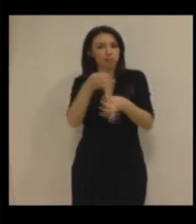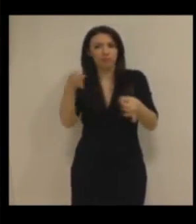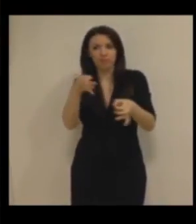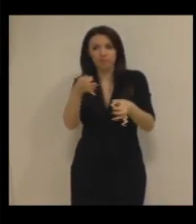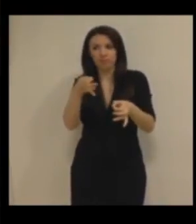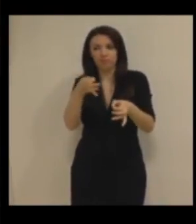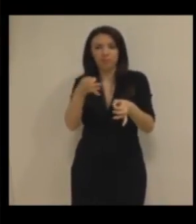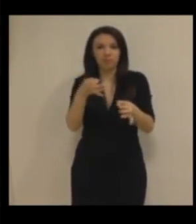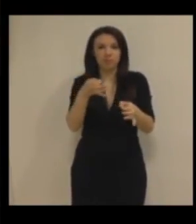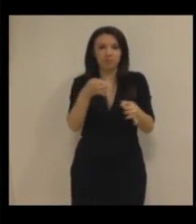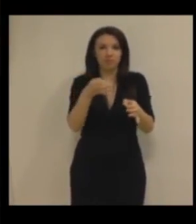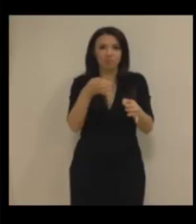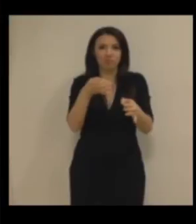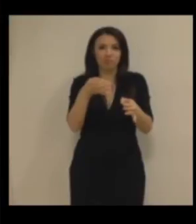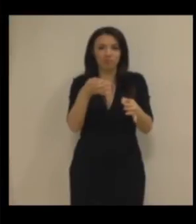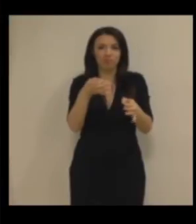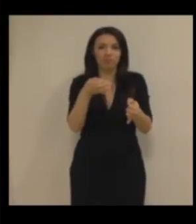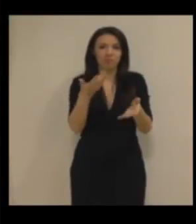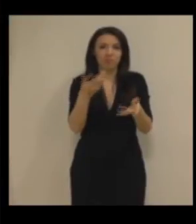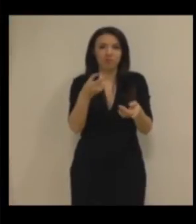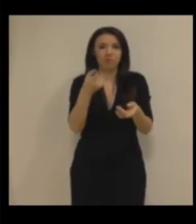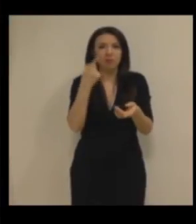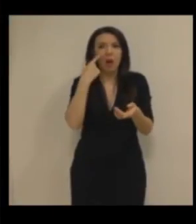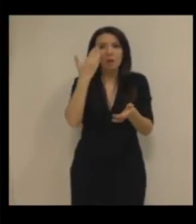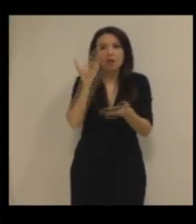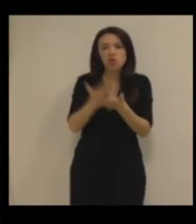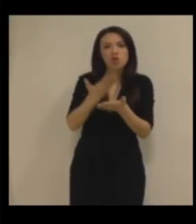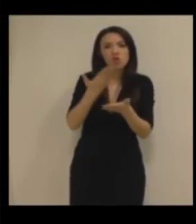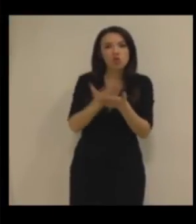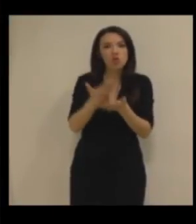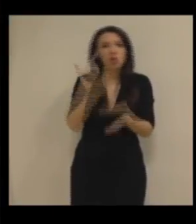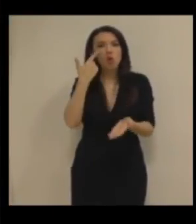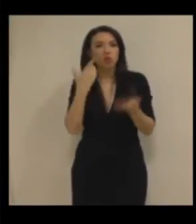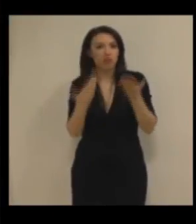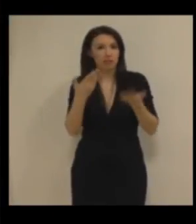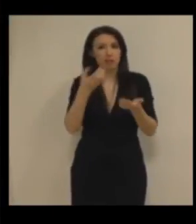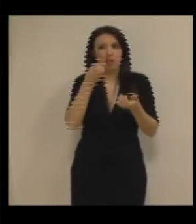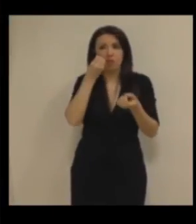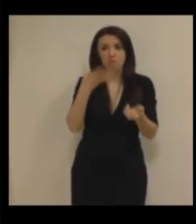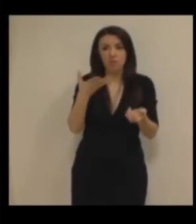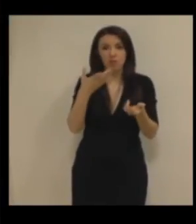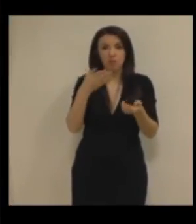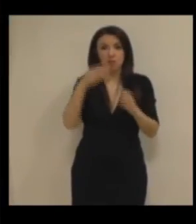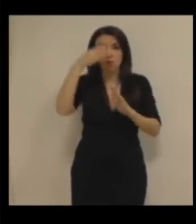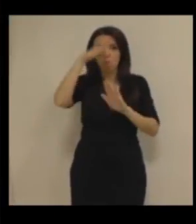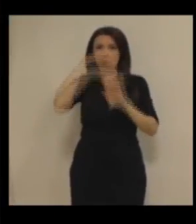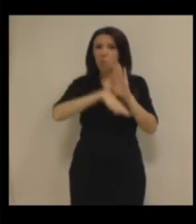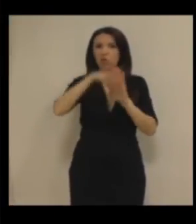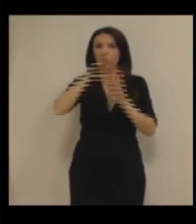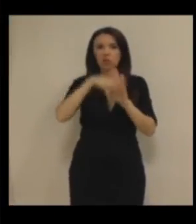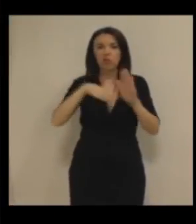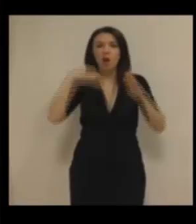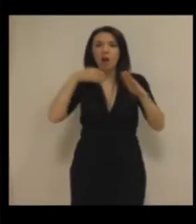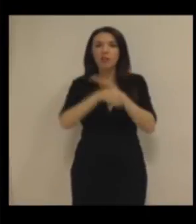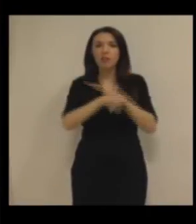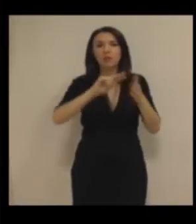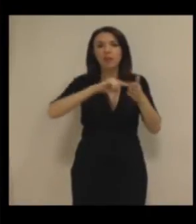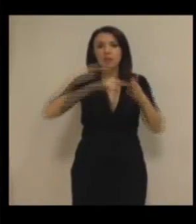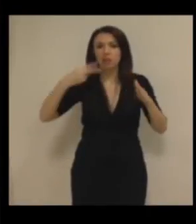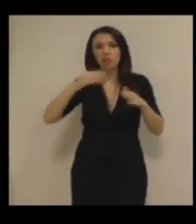y debidamente, digamos, contrastado, el proyecto de accesibilidad